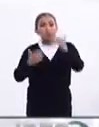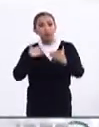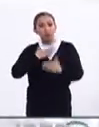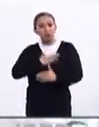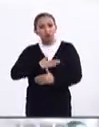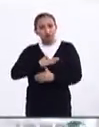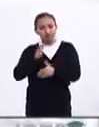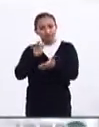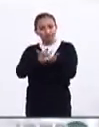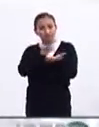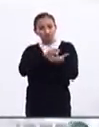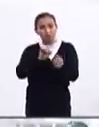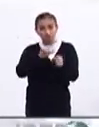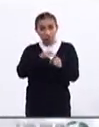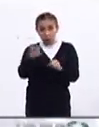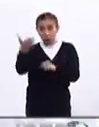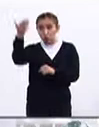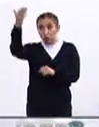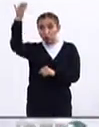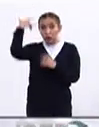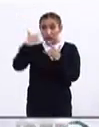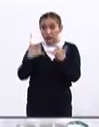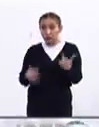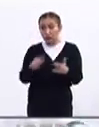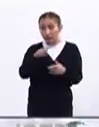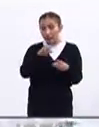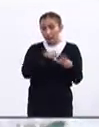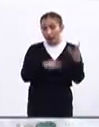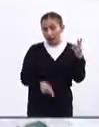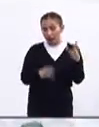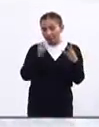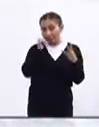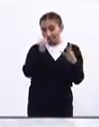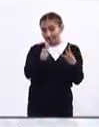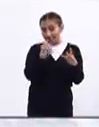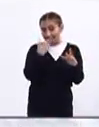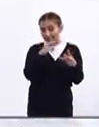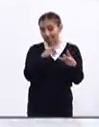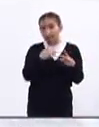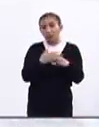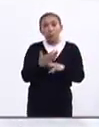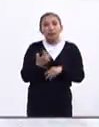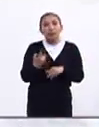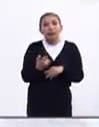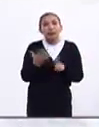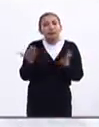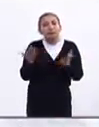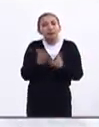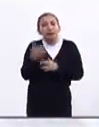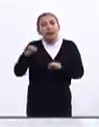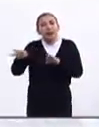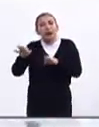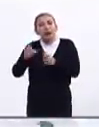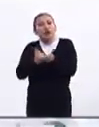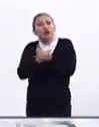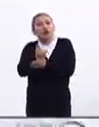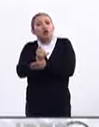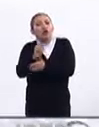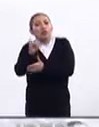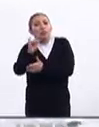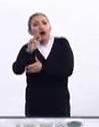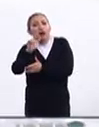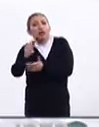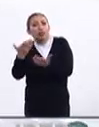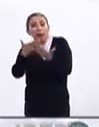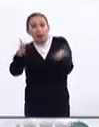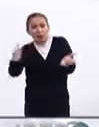justicia social. Pero esto es de origen, y eso sí vale la pena tenerlo en consideración, porque, bueno, parte de las funciones de la democracia es